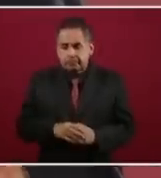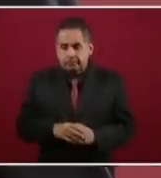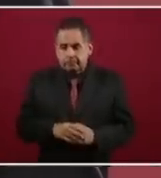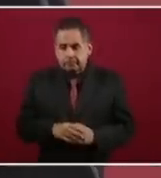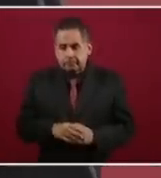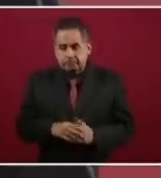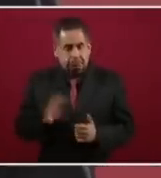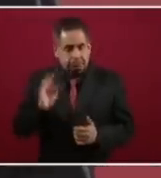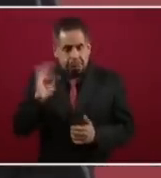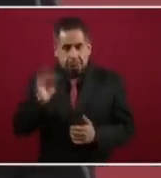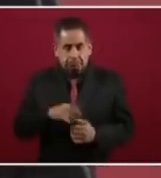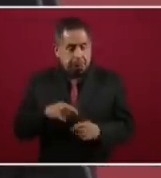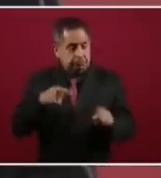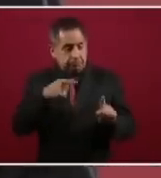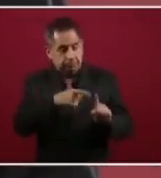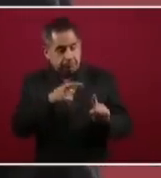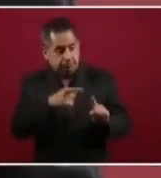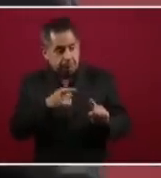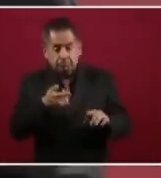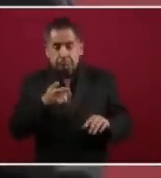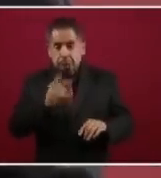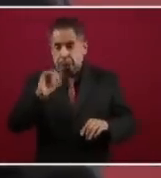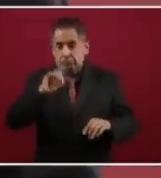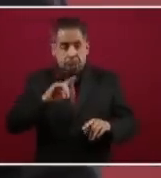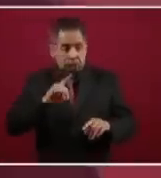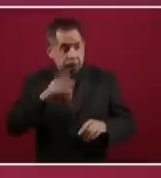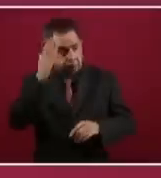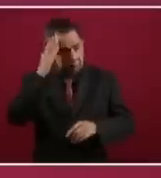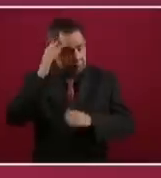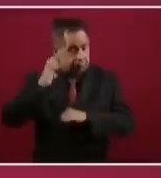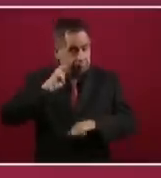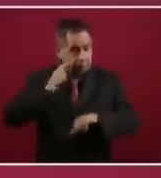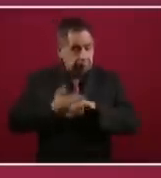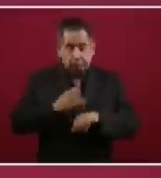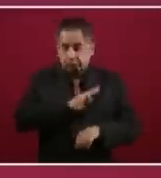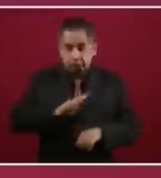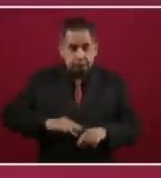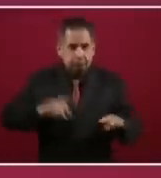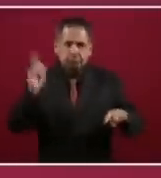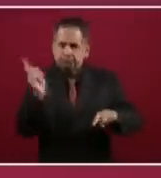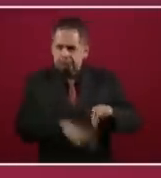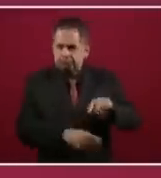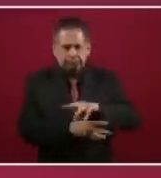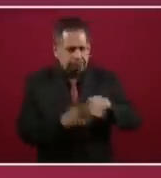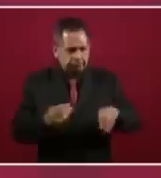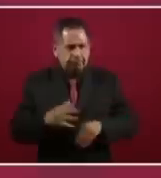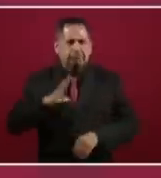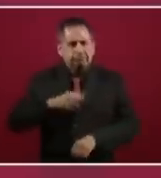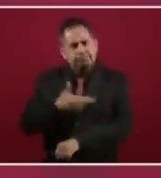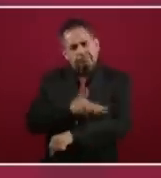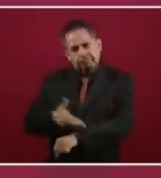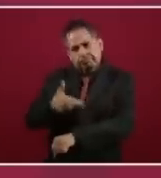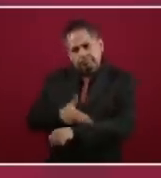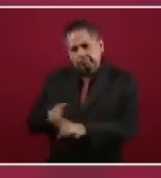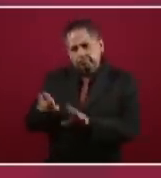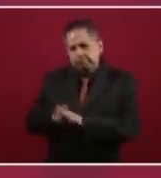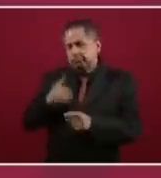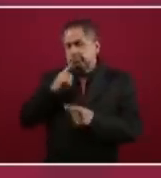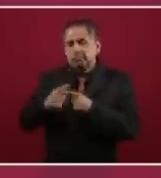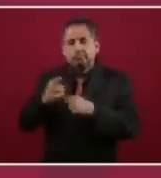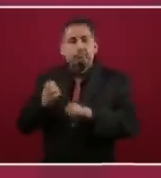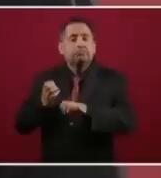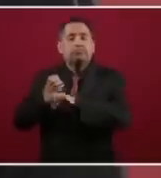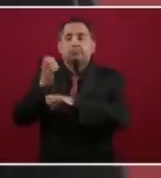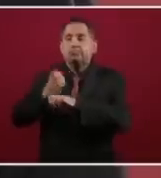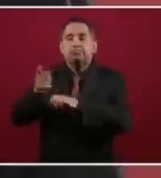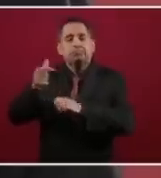hay que remover una autoridad municipal, pues existe un procedimiento. Los estados son